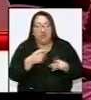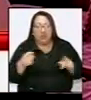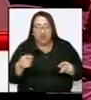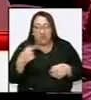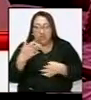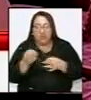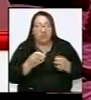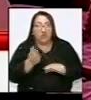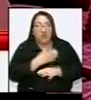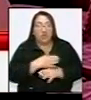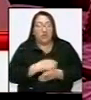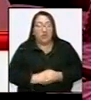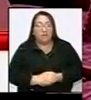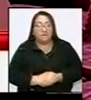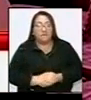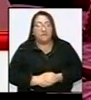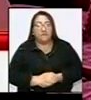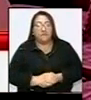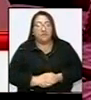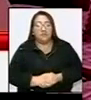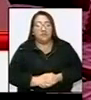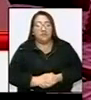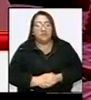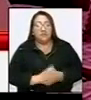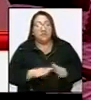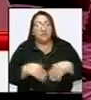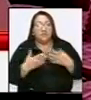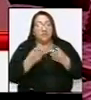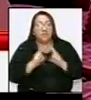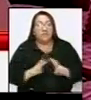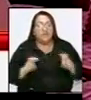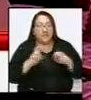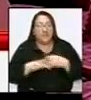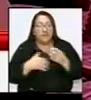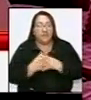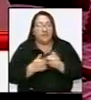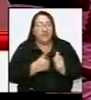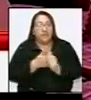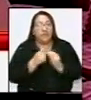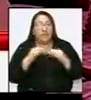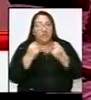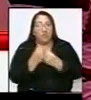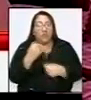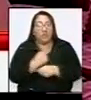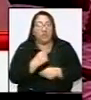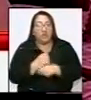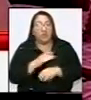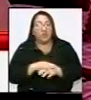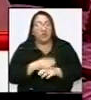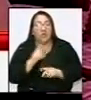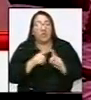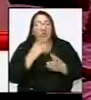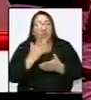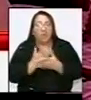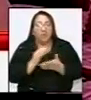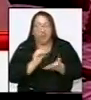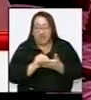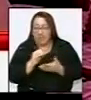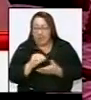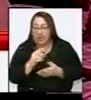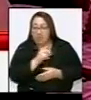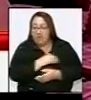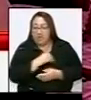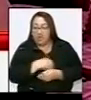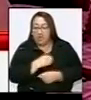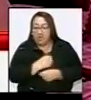sido citados, dada la investigación que viene siguiendo este grupo dictaminador sobre las presuntas irregularidades en la